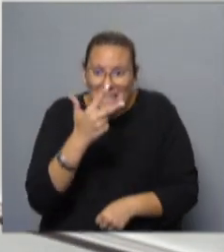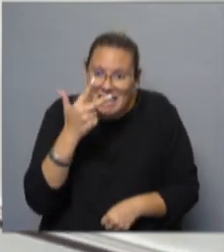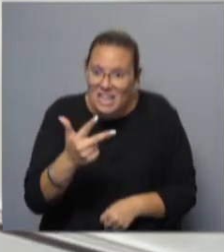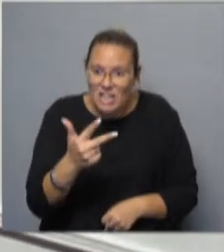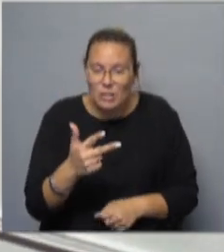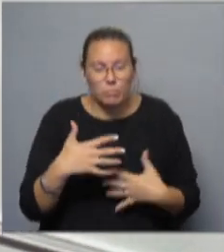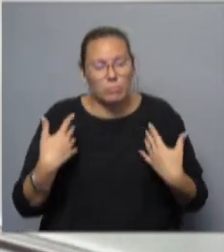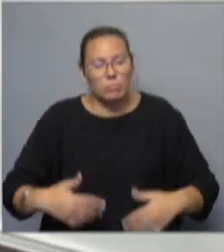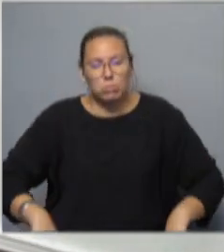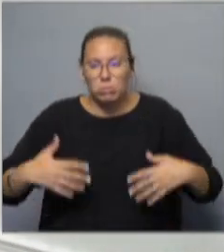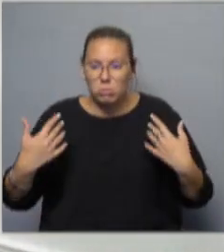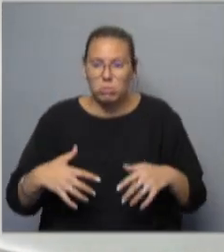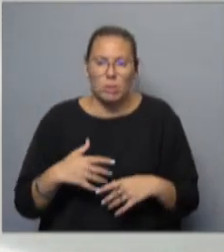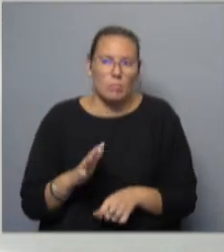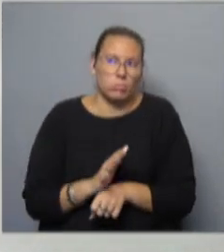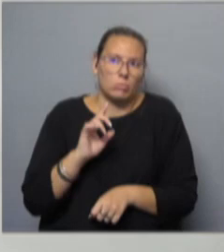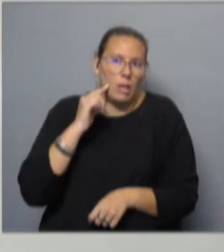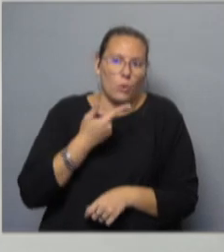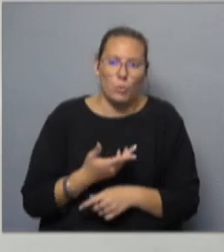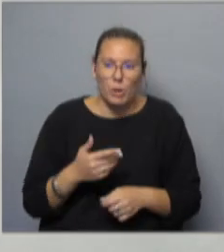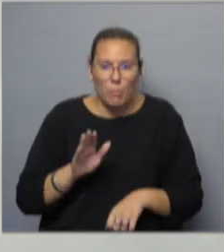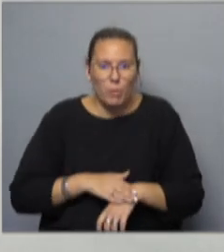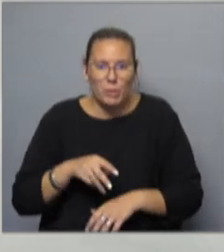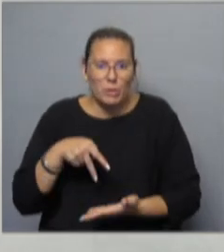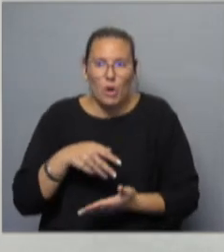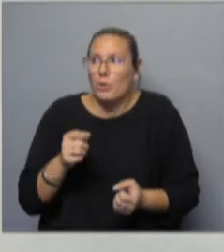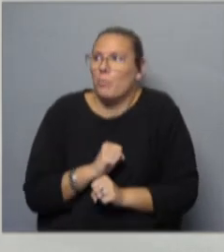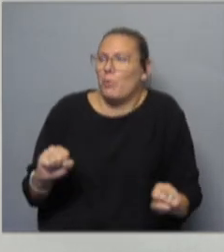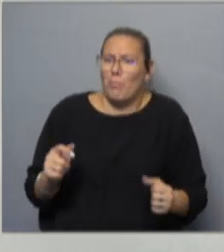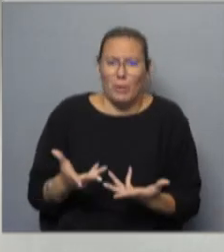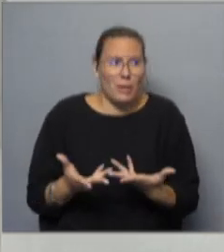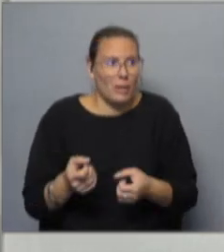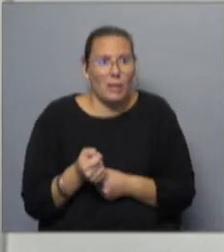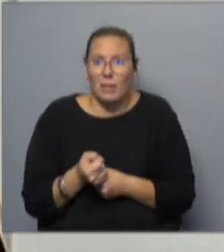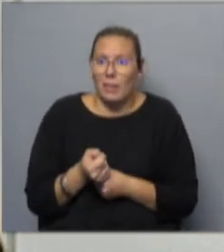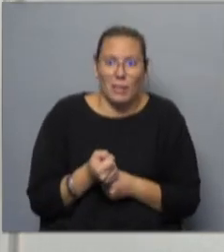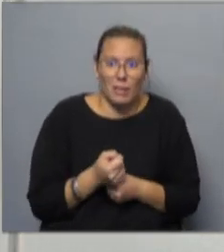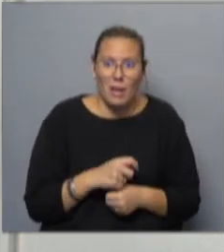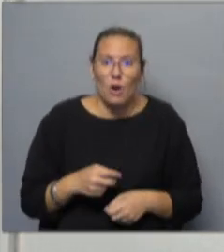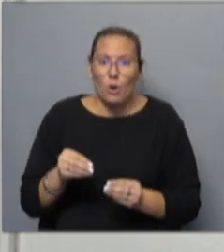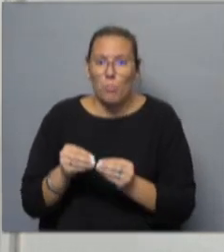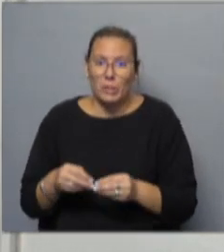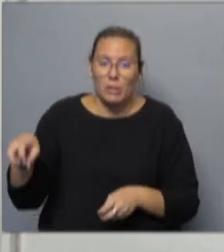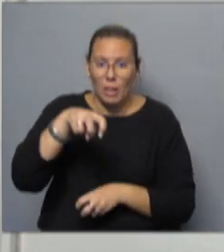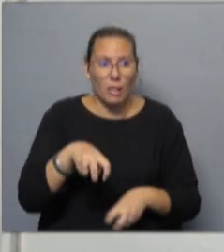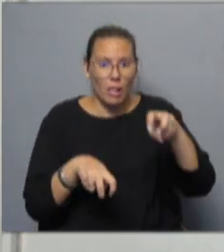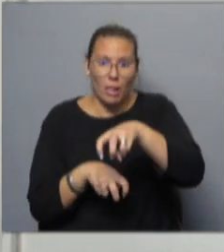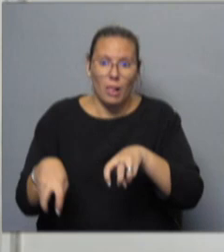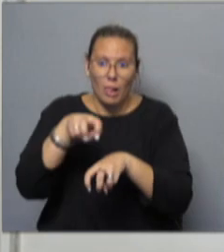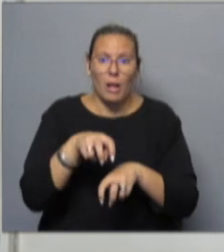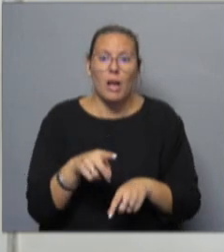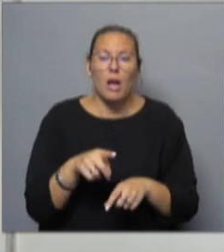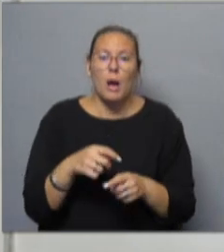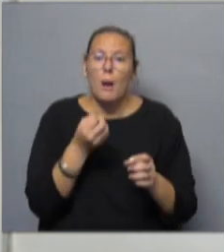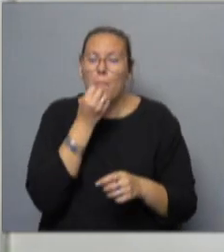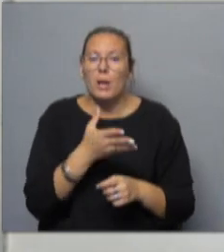este fue una locura de verdad como estábamos ahí no lo podemos crear qué y subí a un compañero atrás del otro los premios fueron mejor